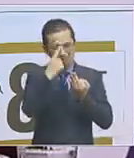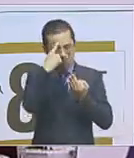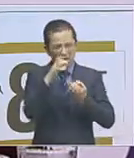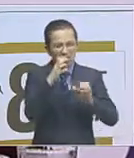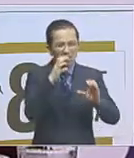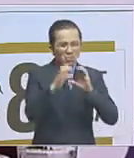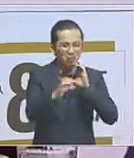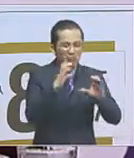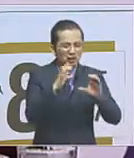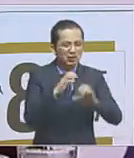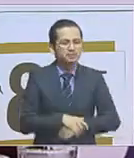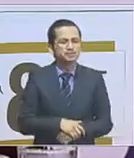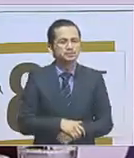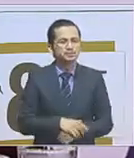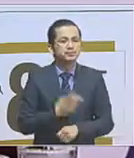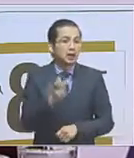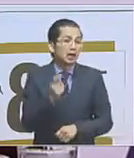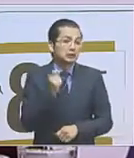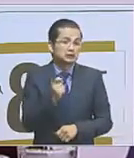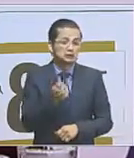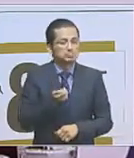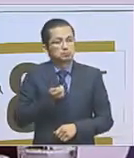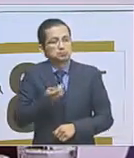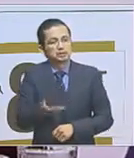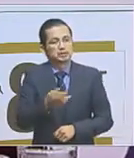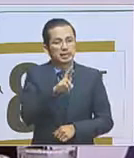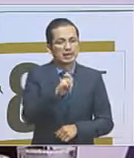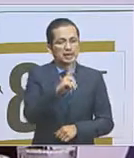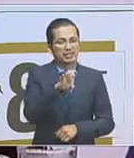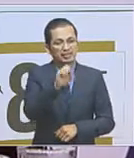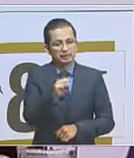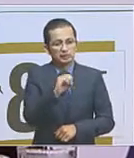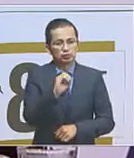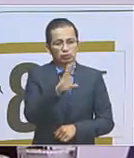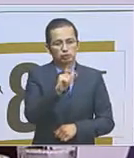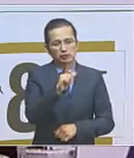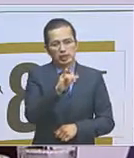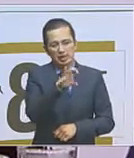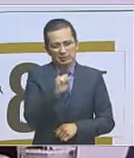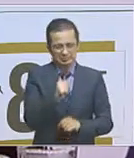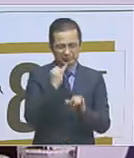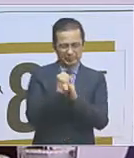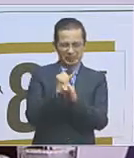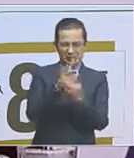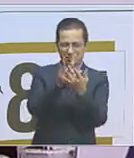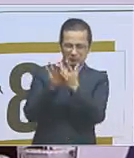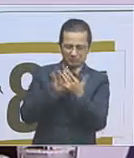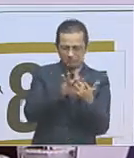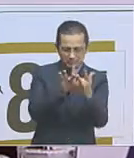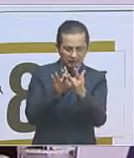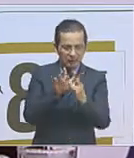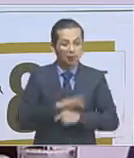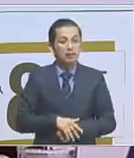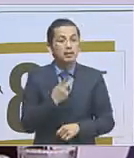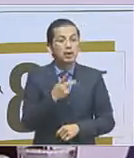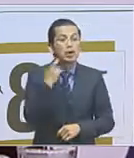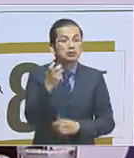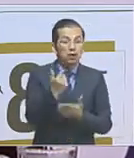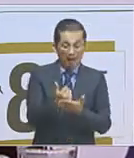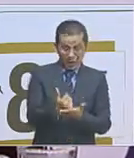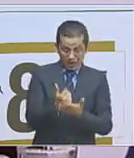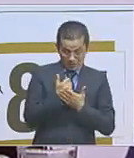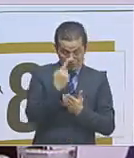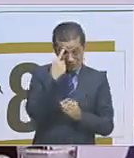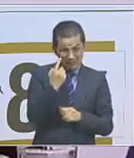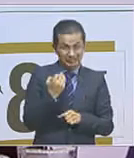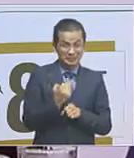advertido generalmente como redes sociales pero que suman dispositivos de intercambio instantáneo de